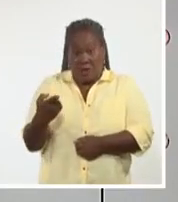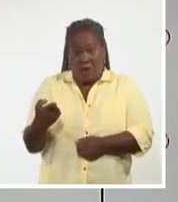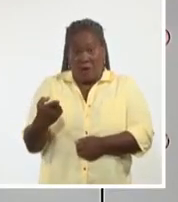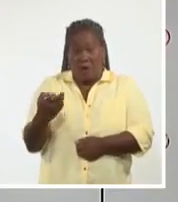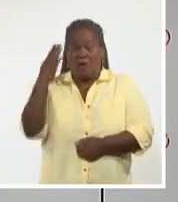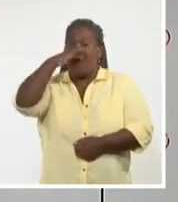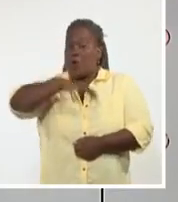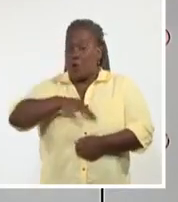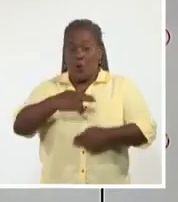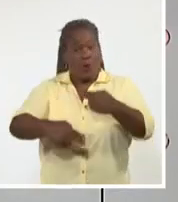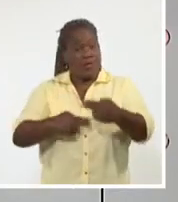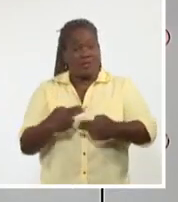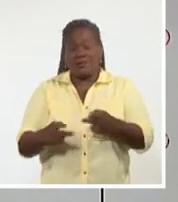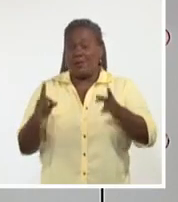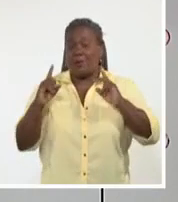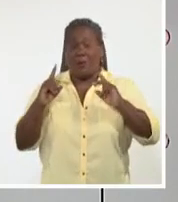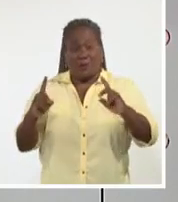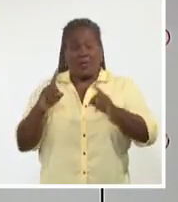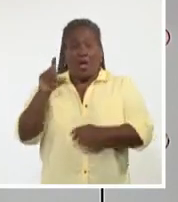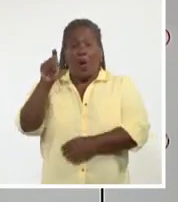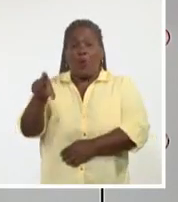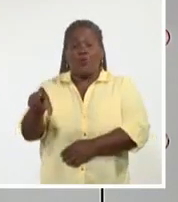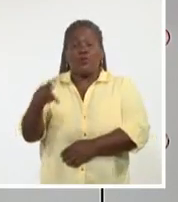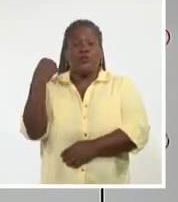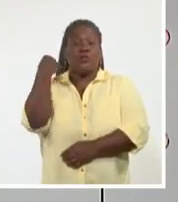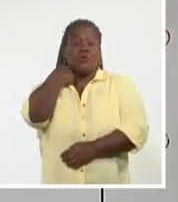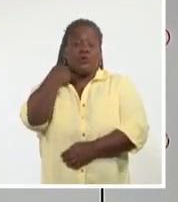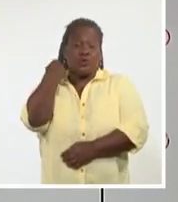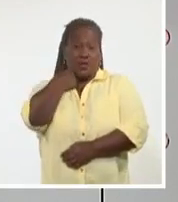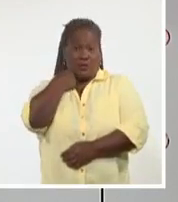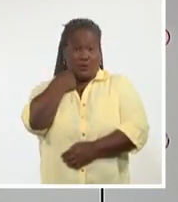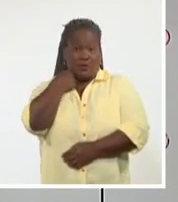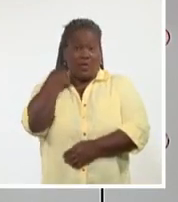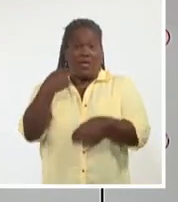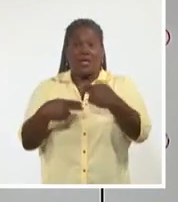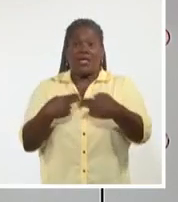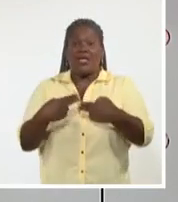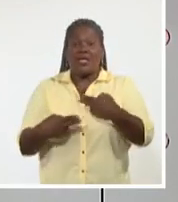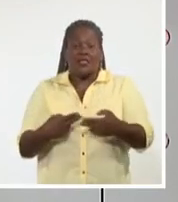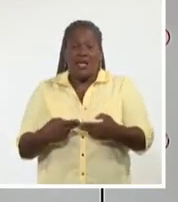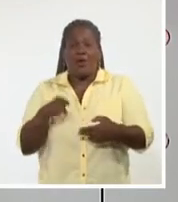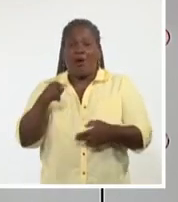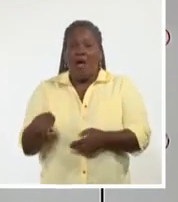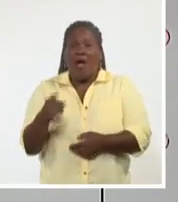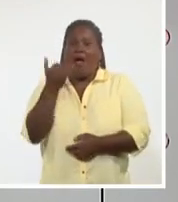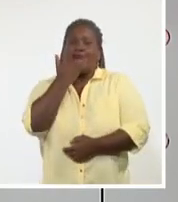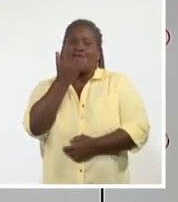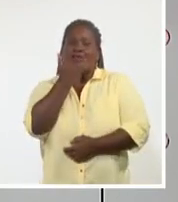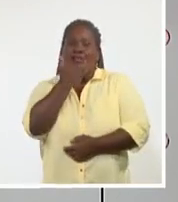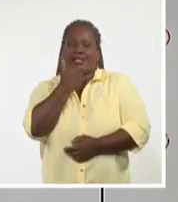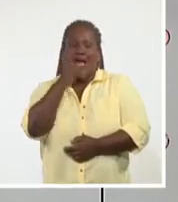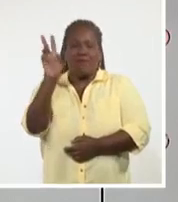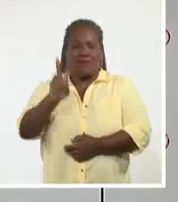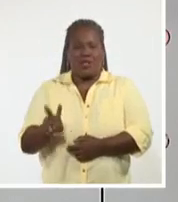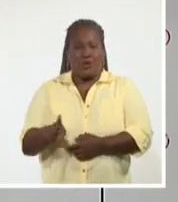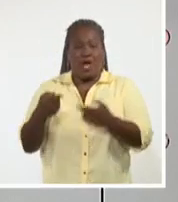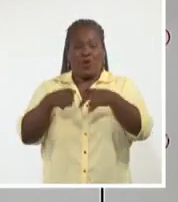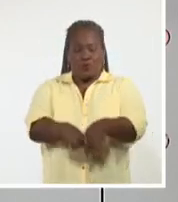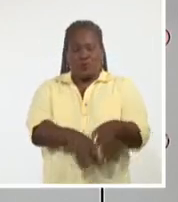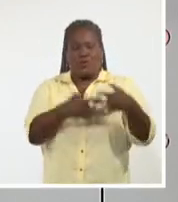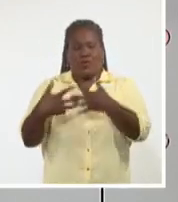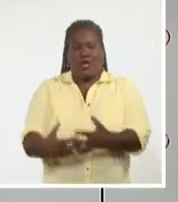haber hecho política en los últimos años y dedicarse a la guarimba y a saquear el país con la complicidad de eeuu